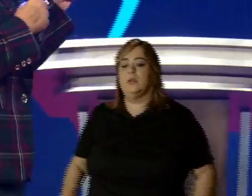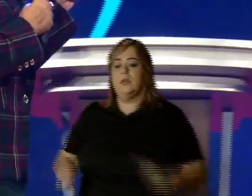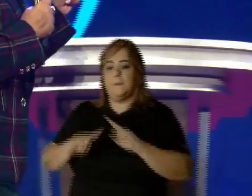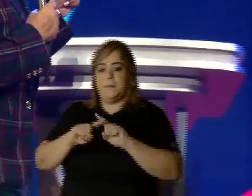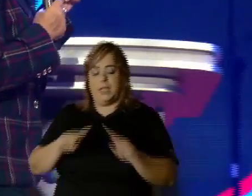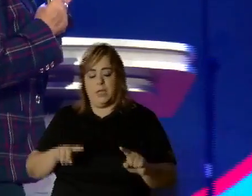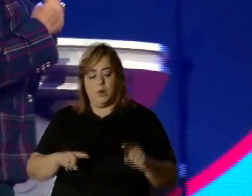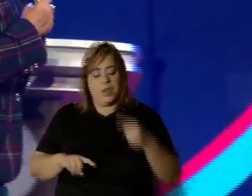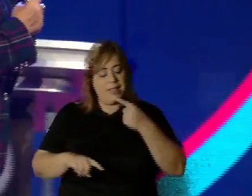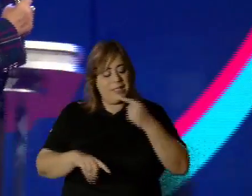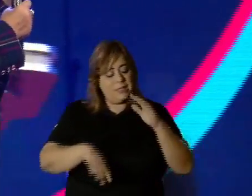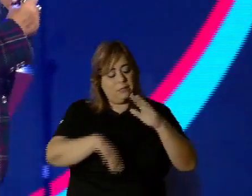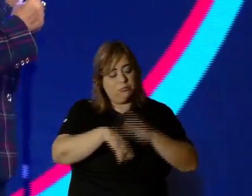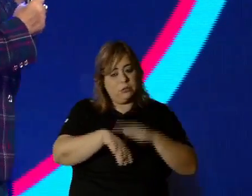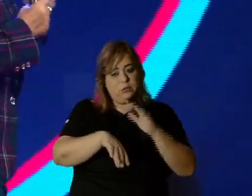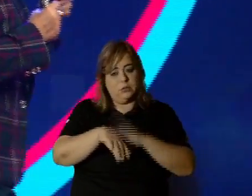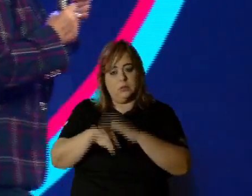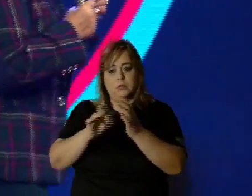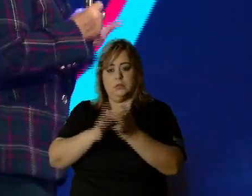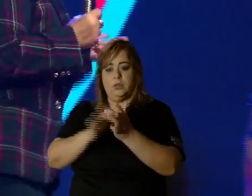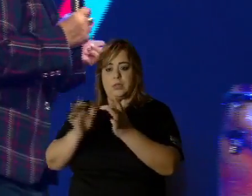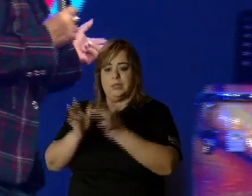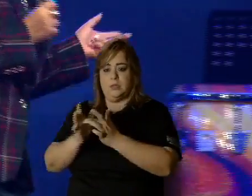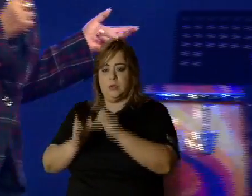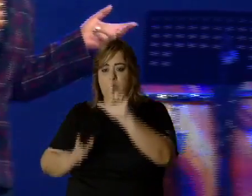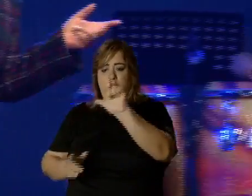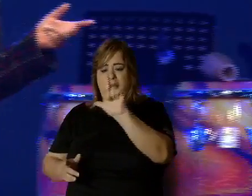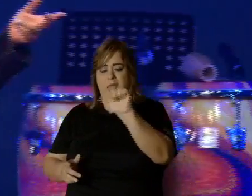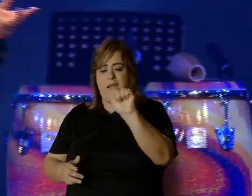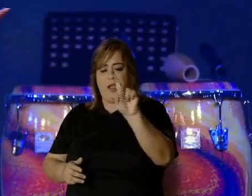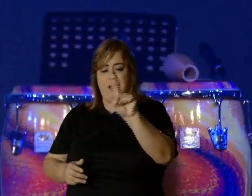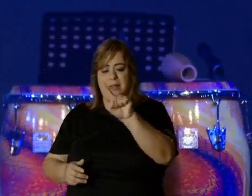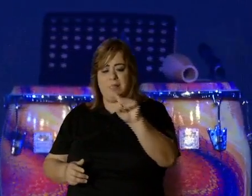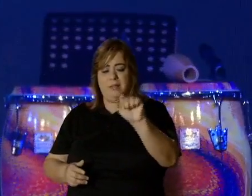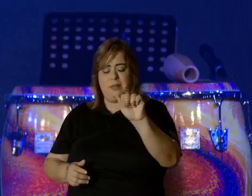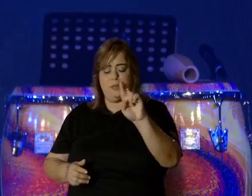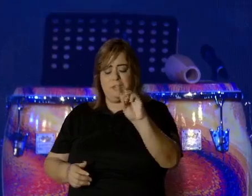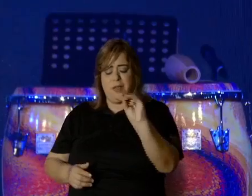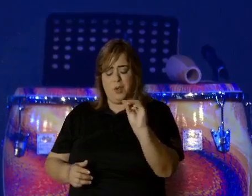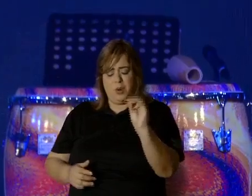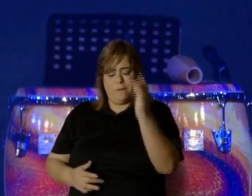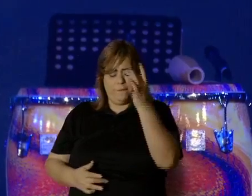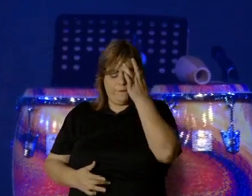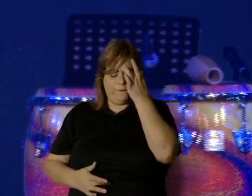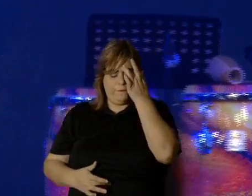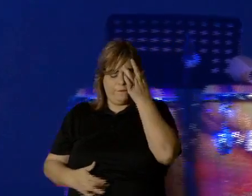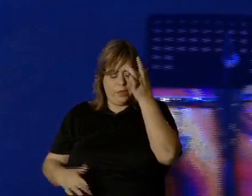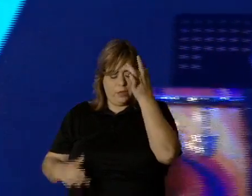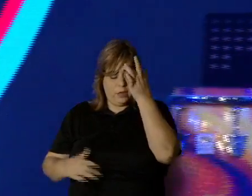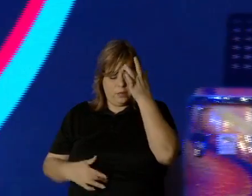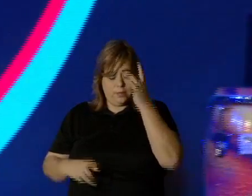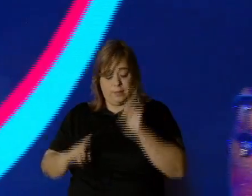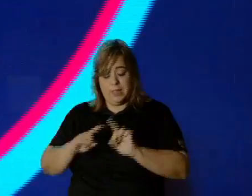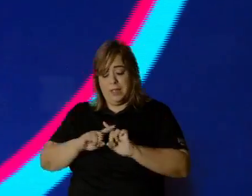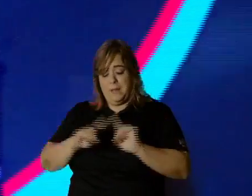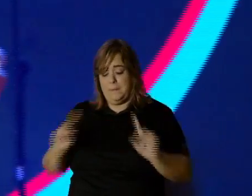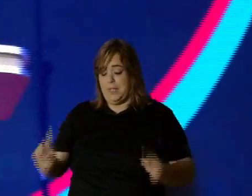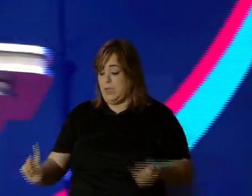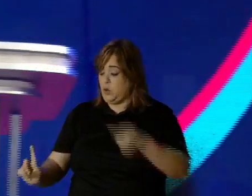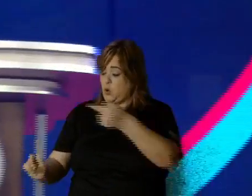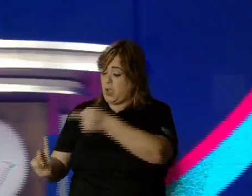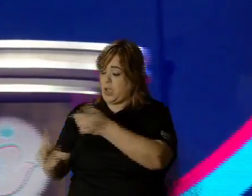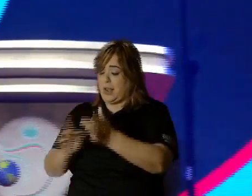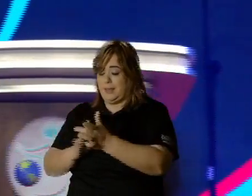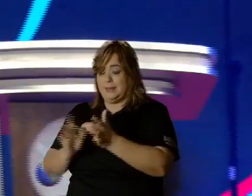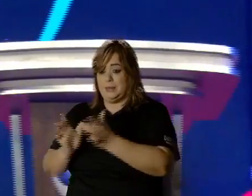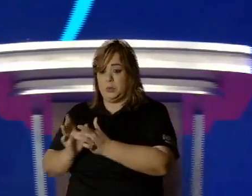a Jesús de que Lázaro está enfermo, muy grave. Y Jesús, en vez de